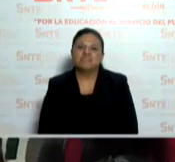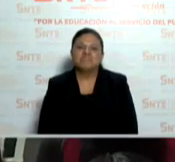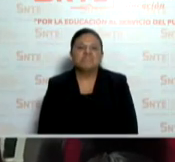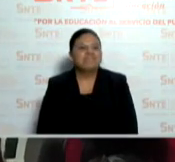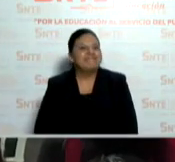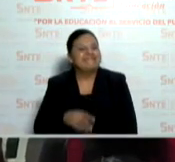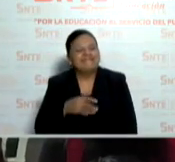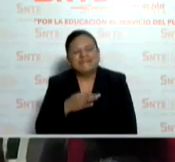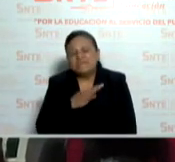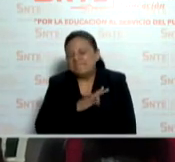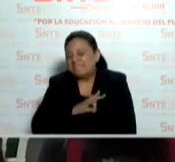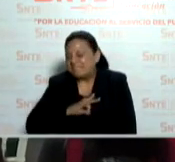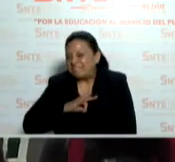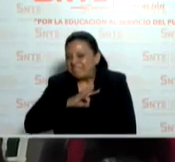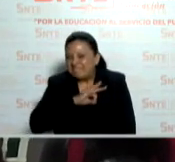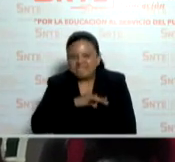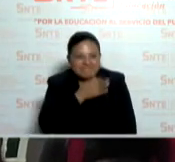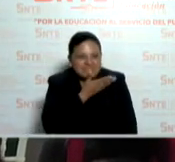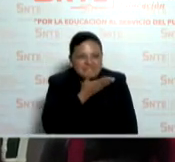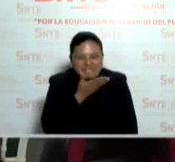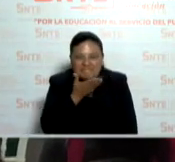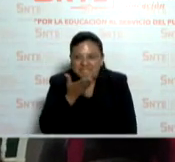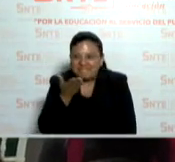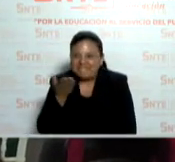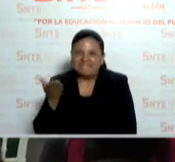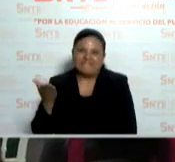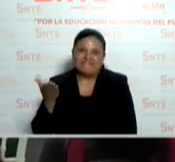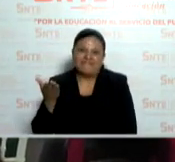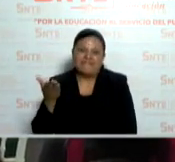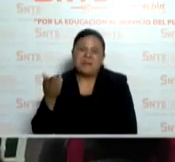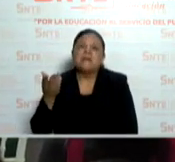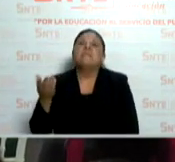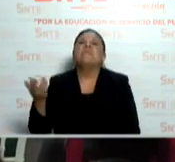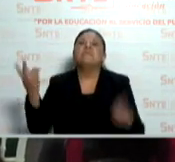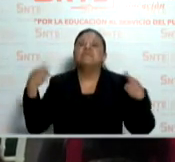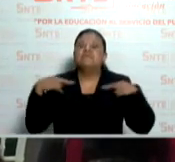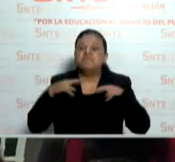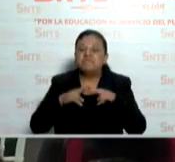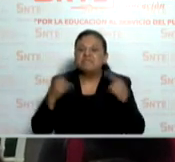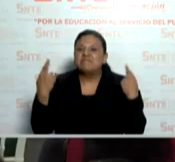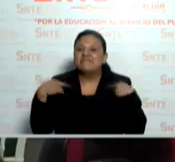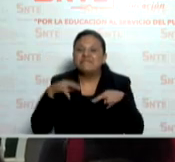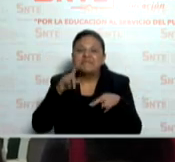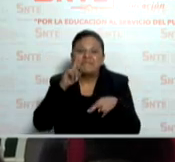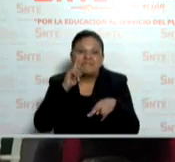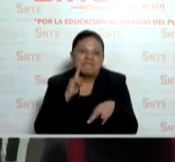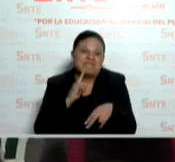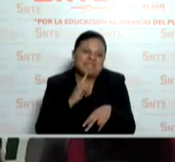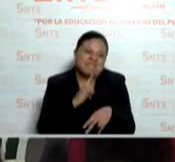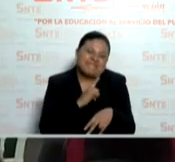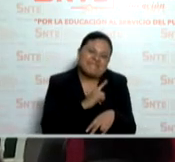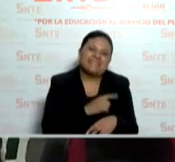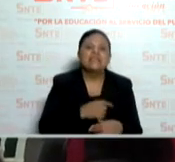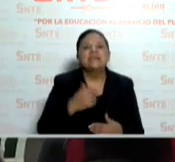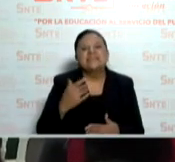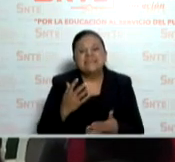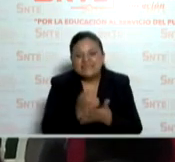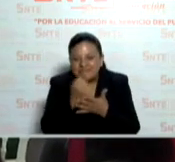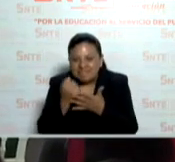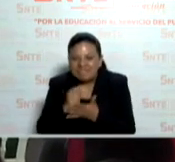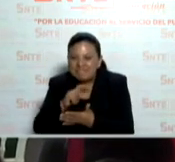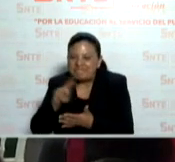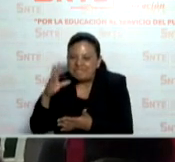Muchas felicidades a todas y a todos, las maestras y los maestros que se hicieron acreedores a premios